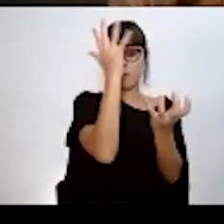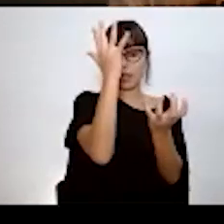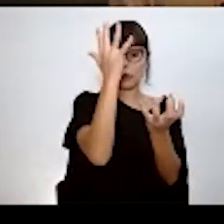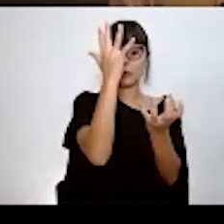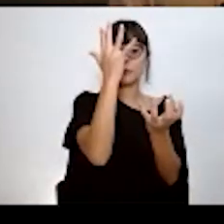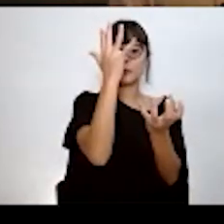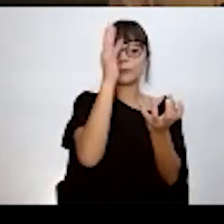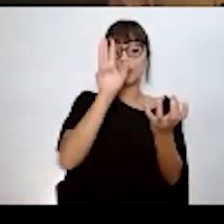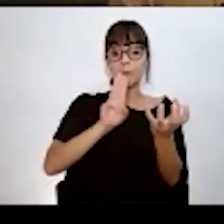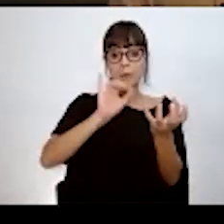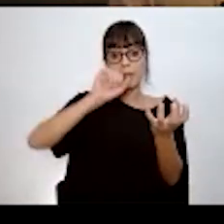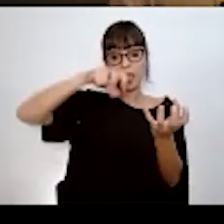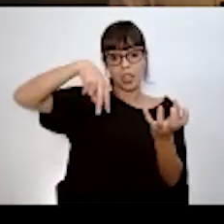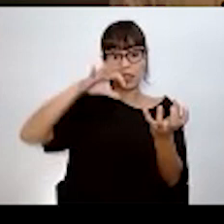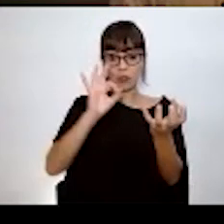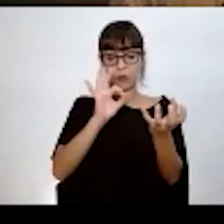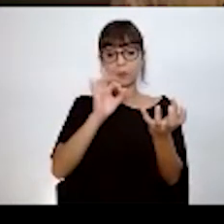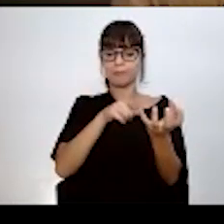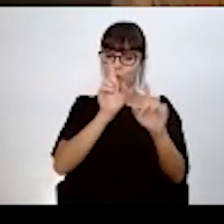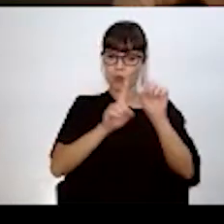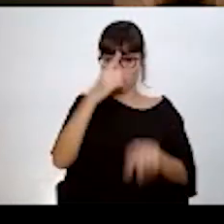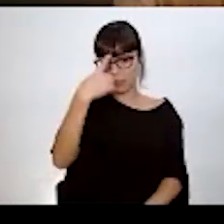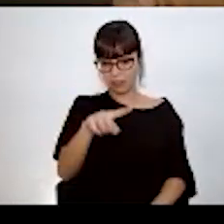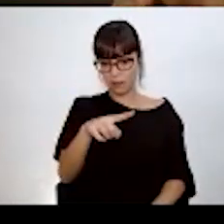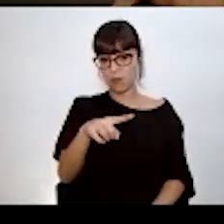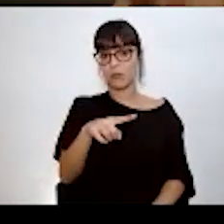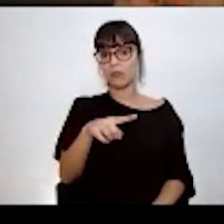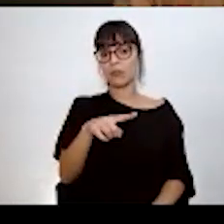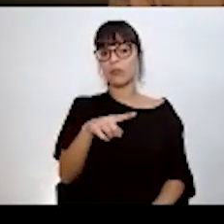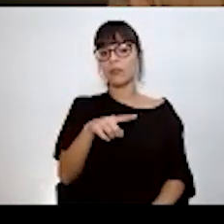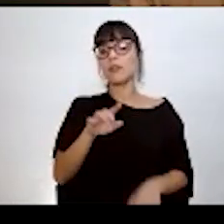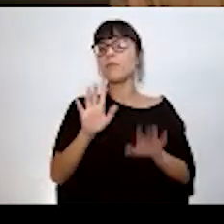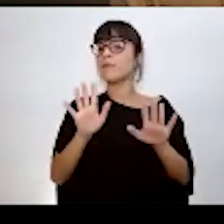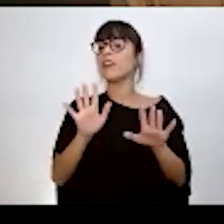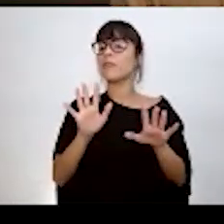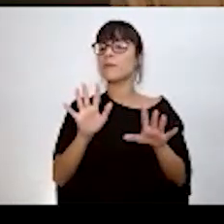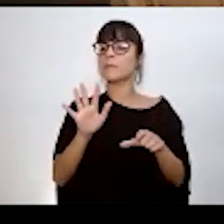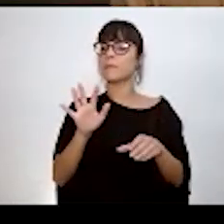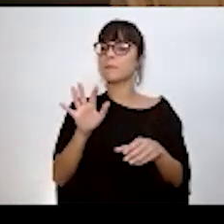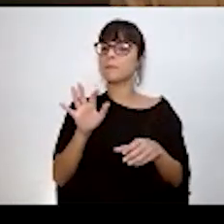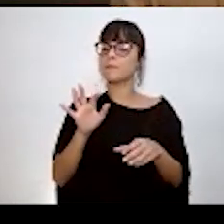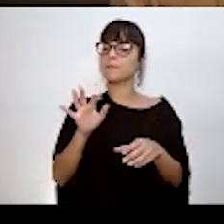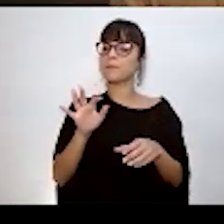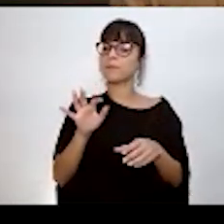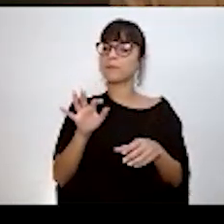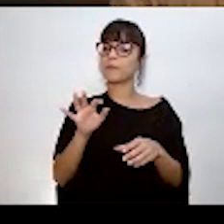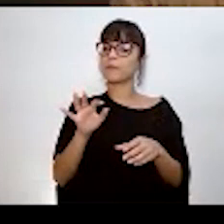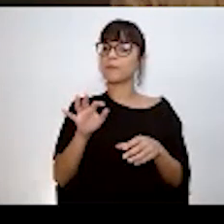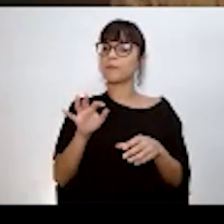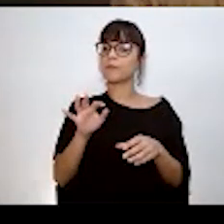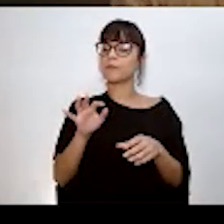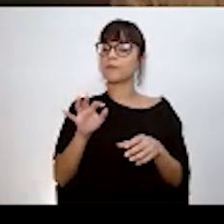y lo que son materiales de siglo corto, semillas, fauna, no hay una casa más antigua del siglo